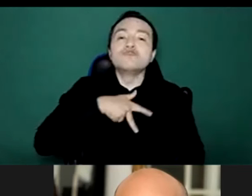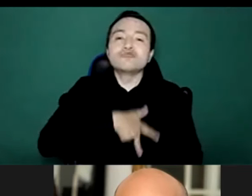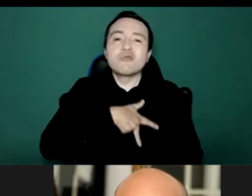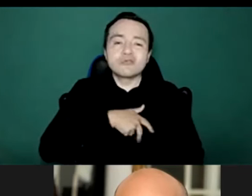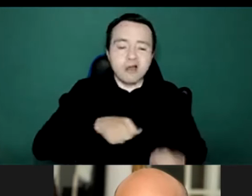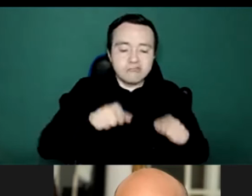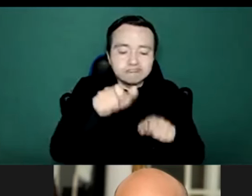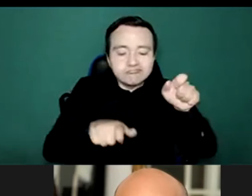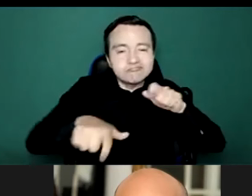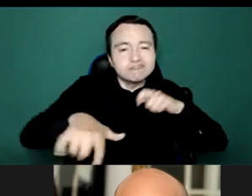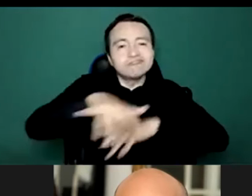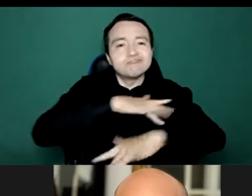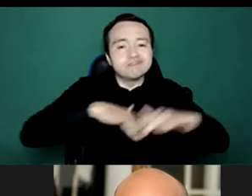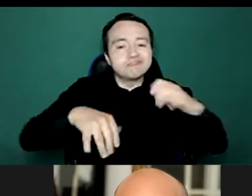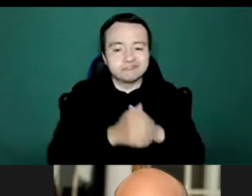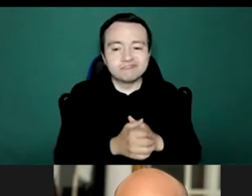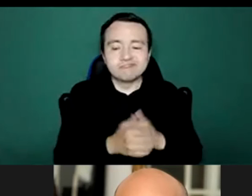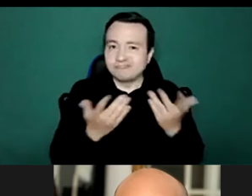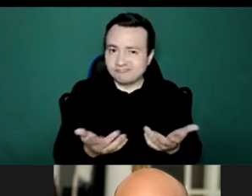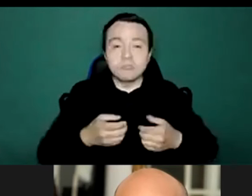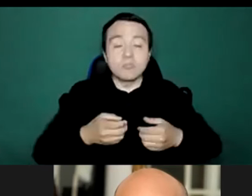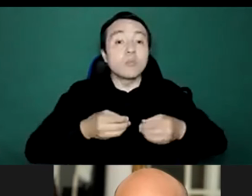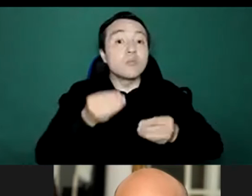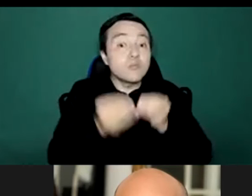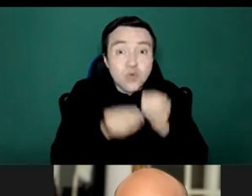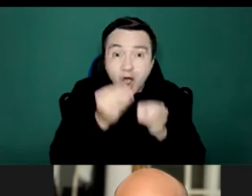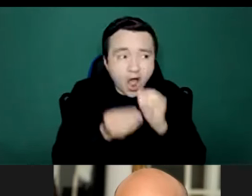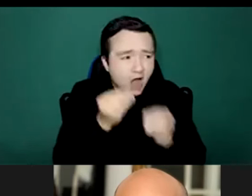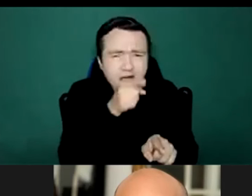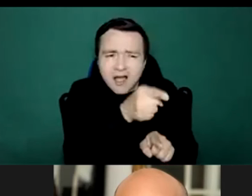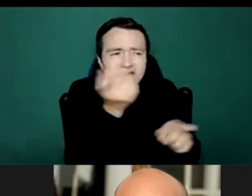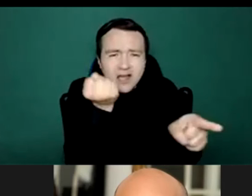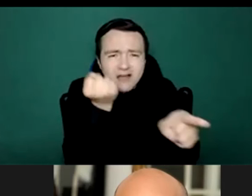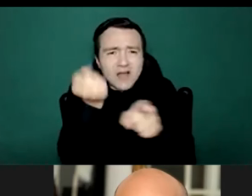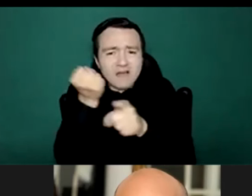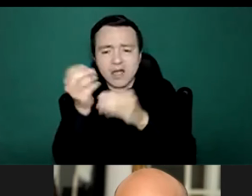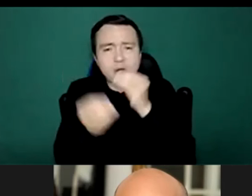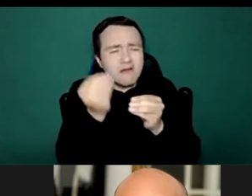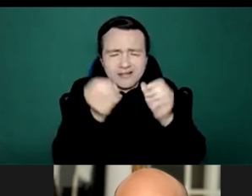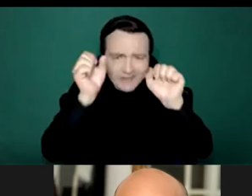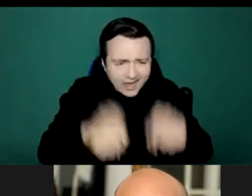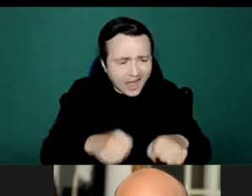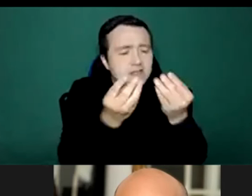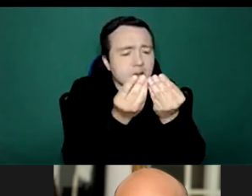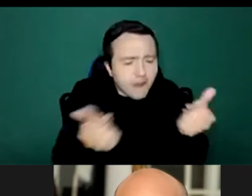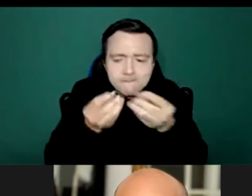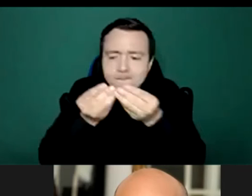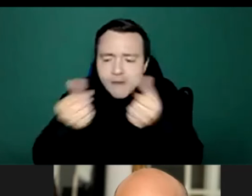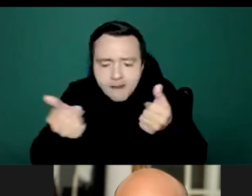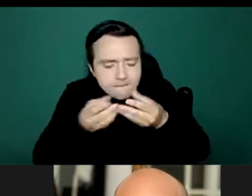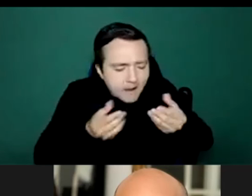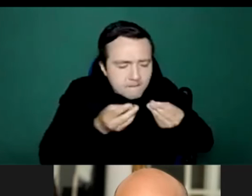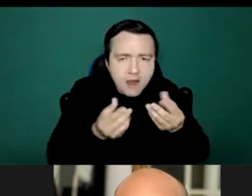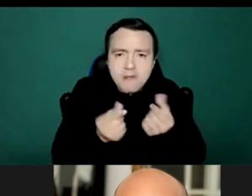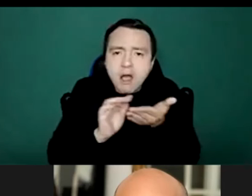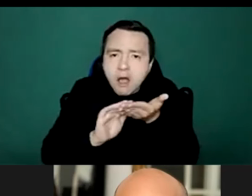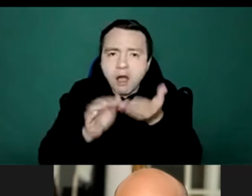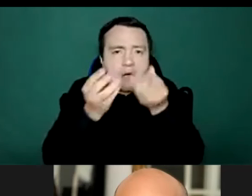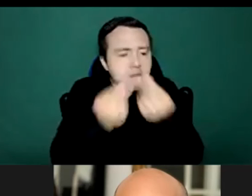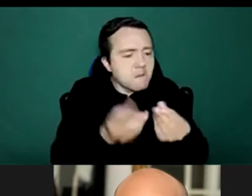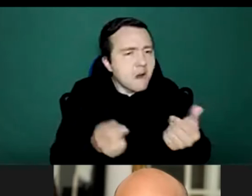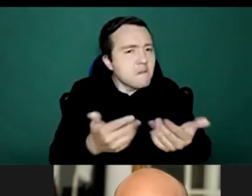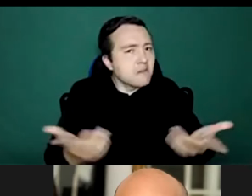se encuentran más cerca de lo que pensamos. En ese caso, en el primer nivel de atención. La